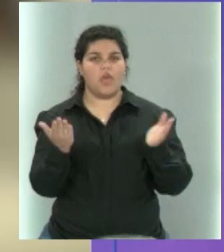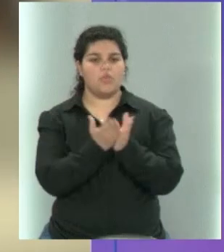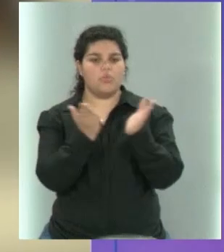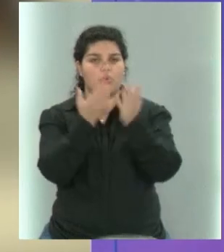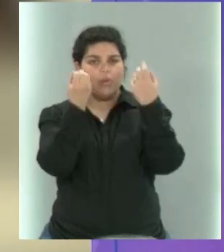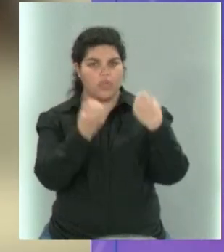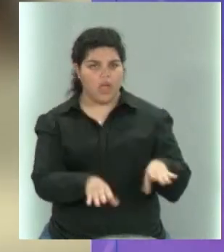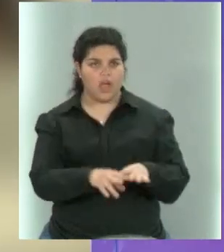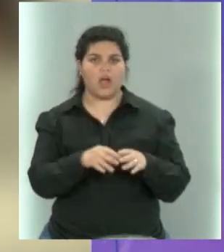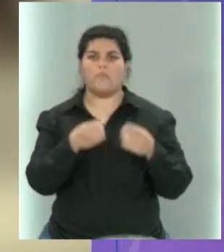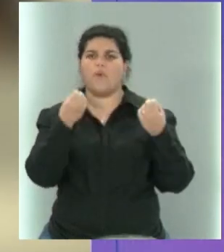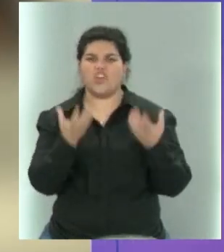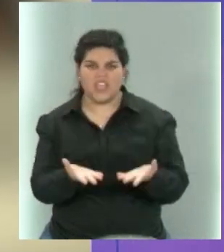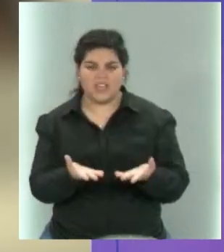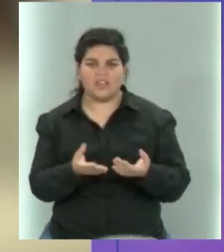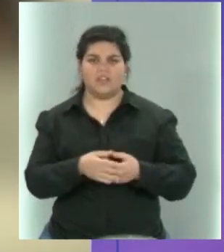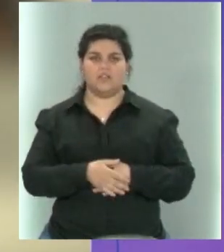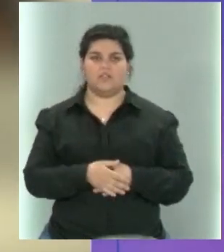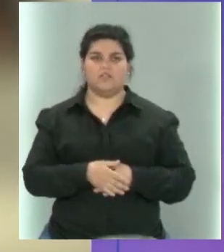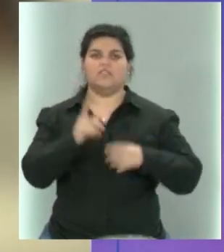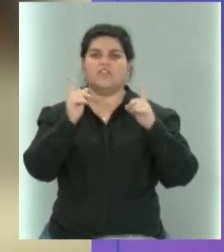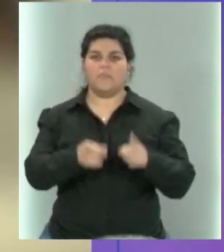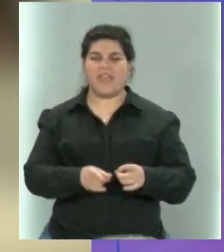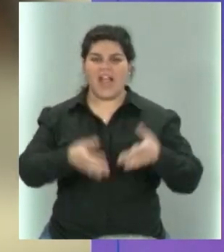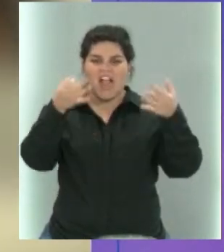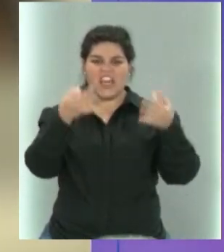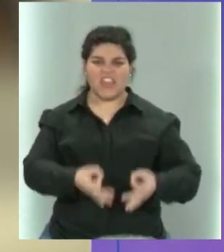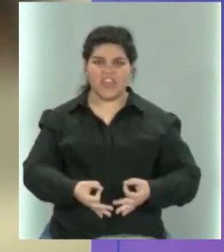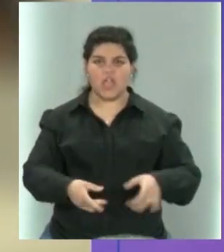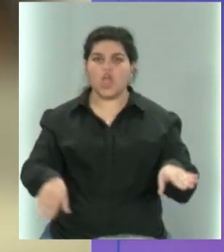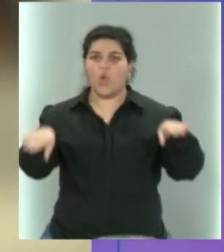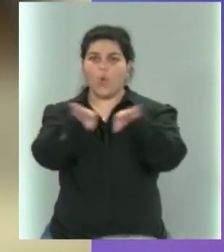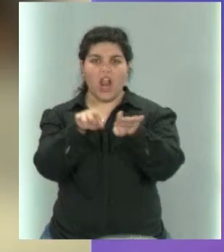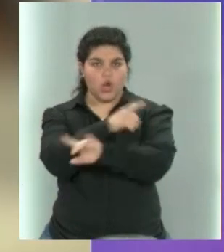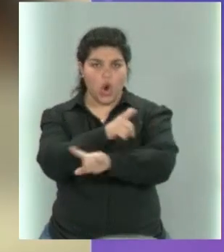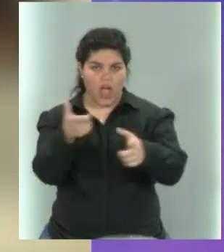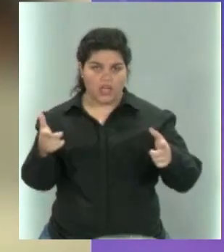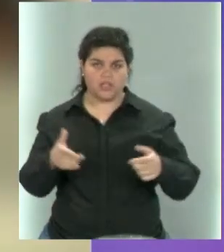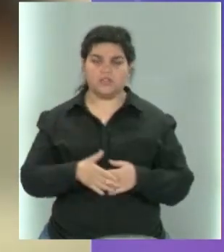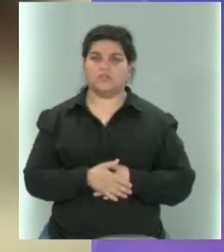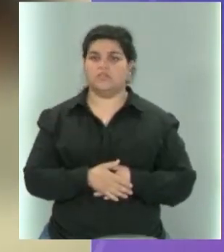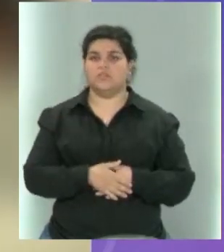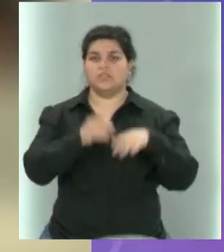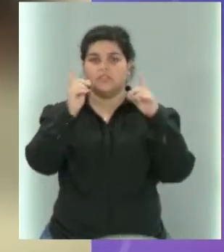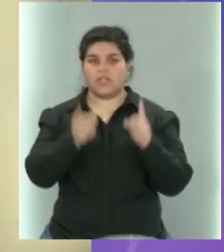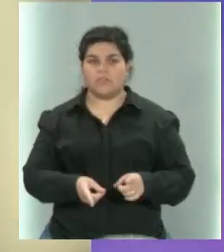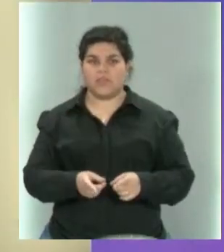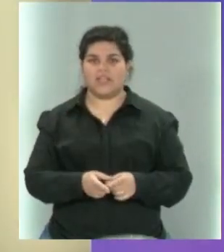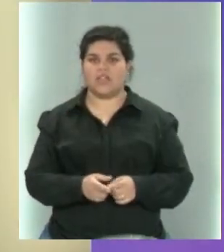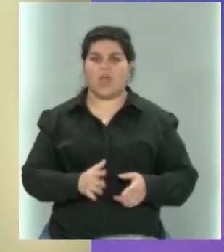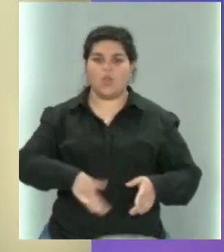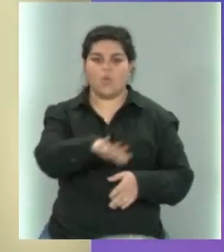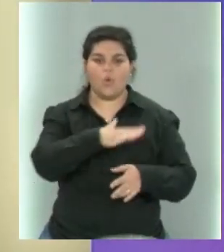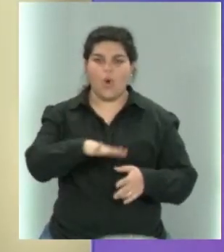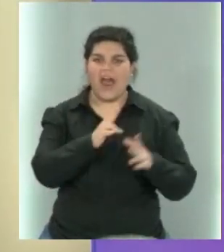de deserción, la desigualdad en la calidad de la educación que se está entregando, las limitaciones de infraestructura